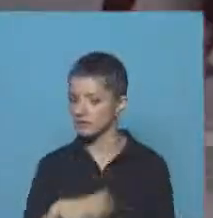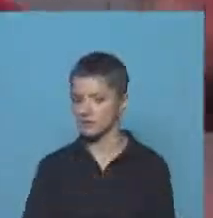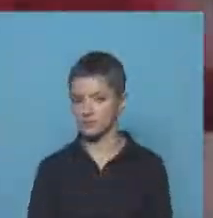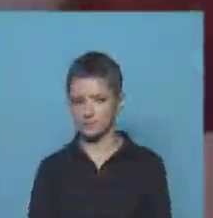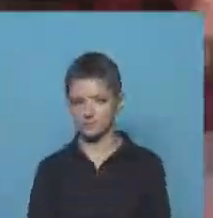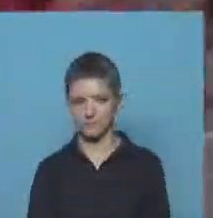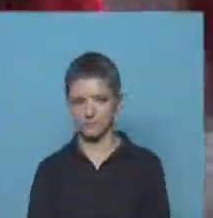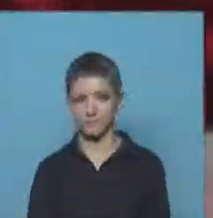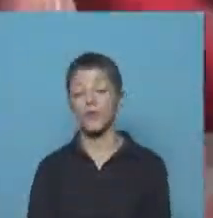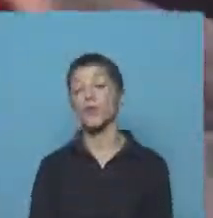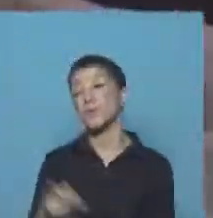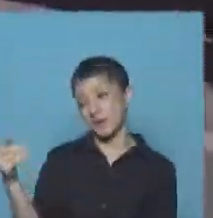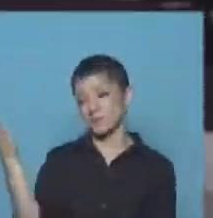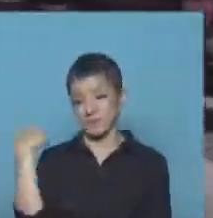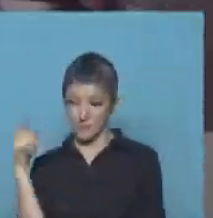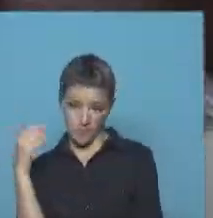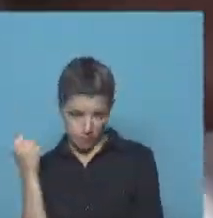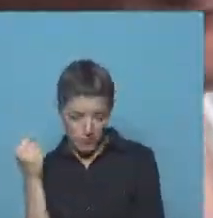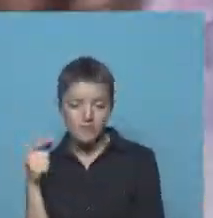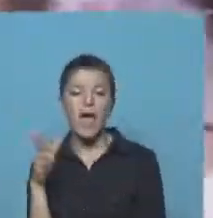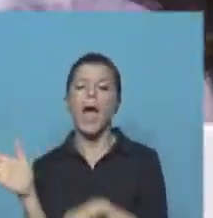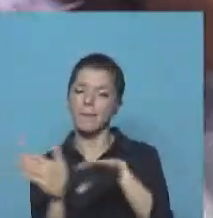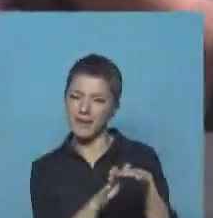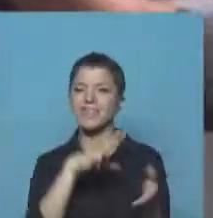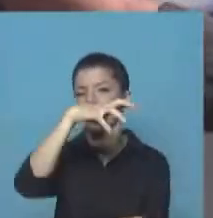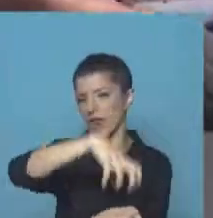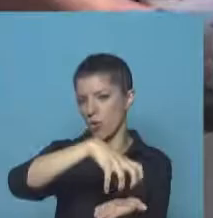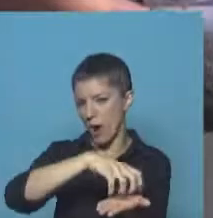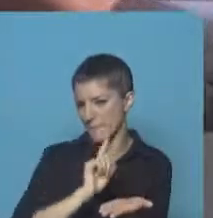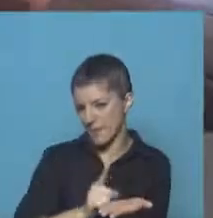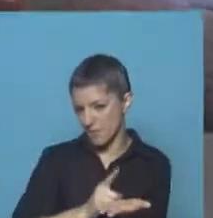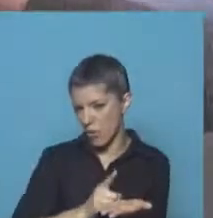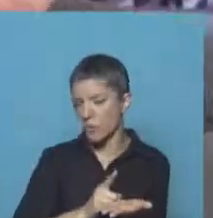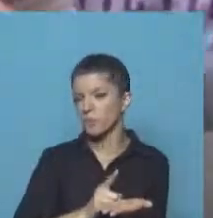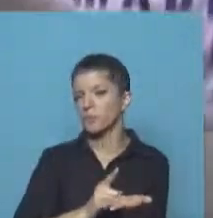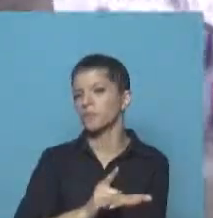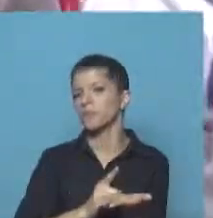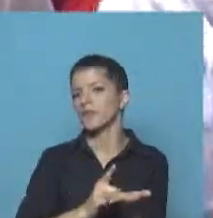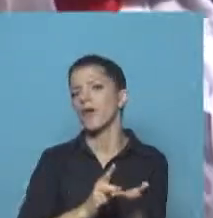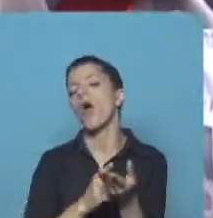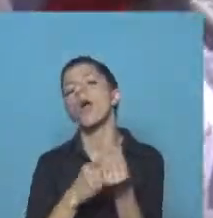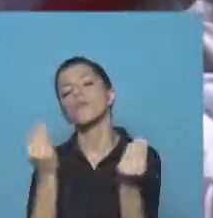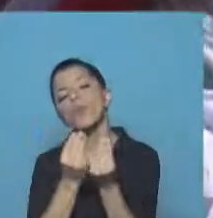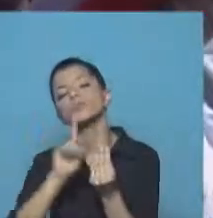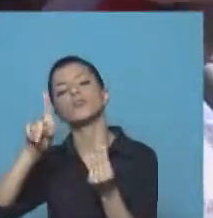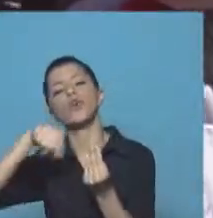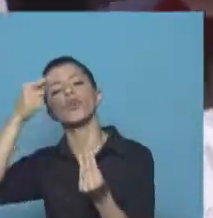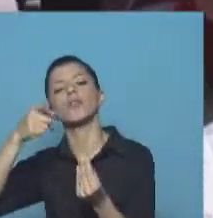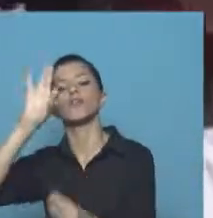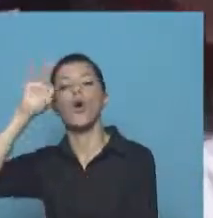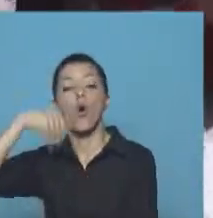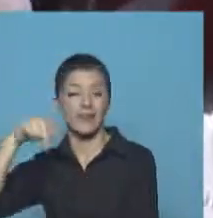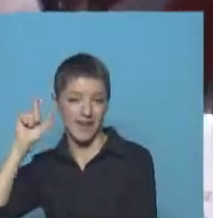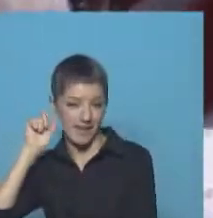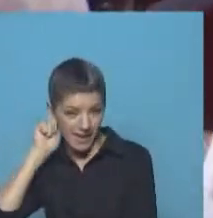margarita ya algo dijo más allá del espacio físico hay muchas otras ong que manejan